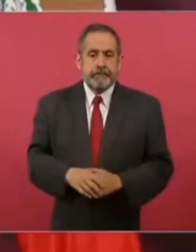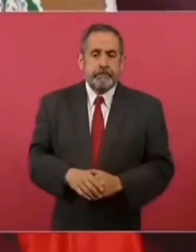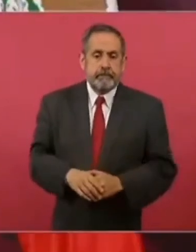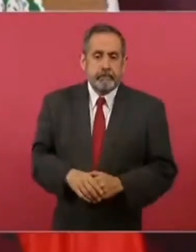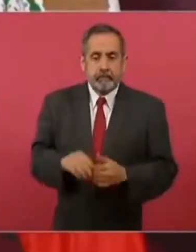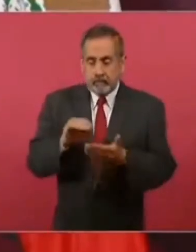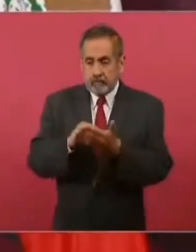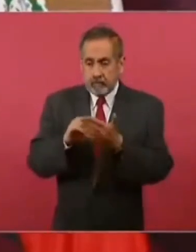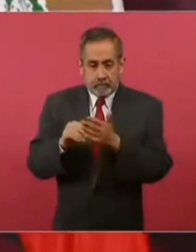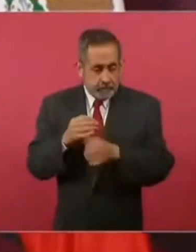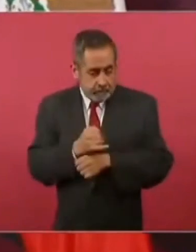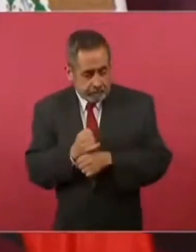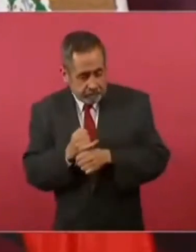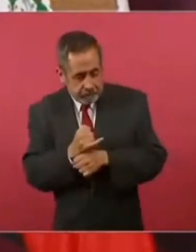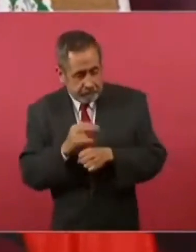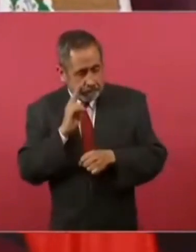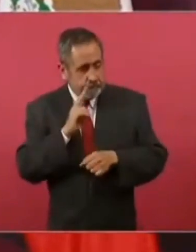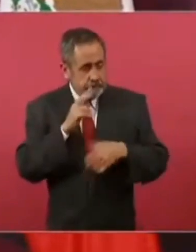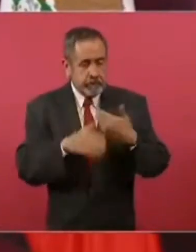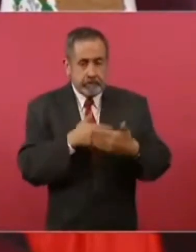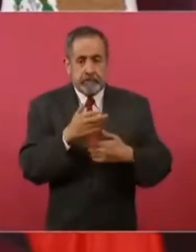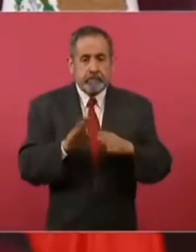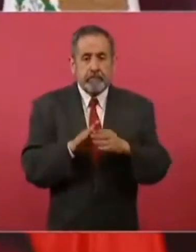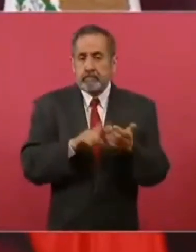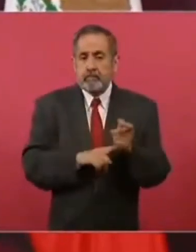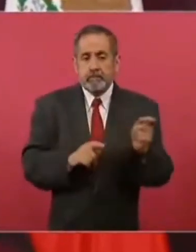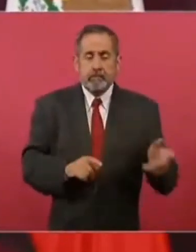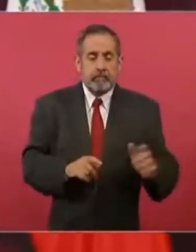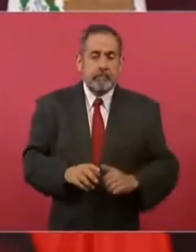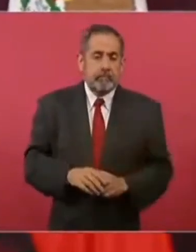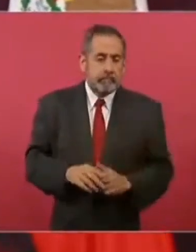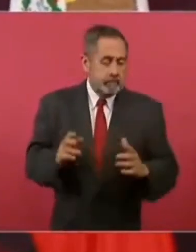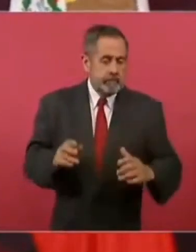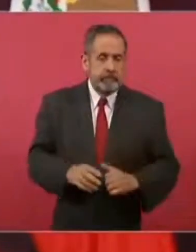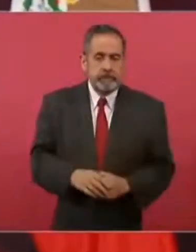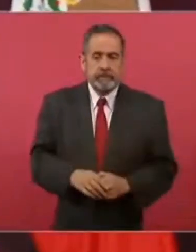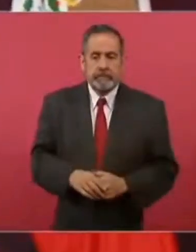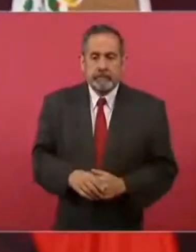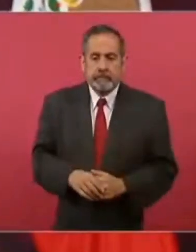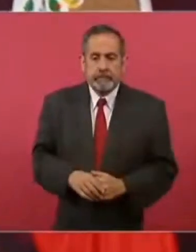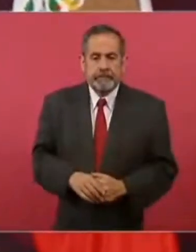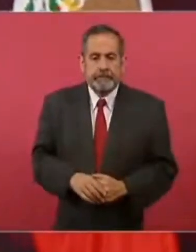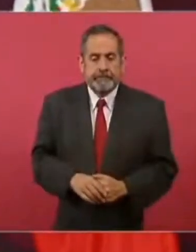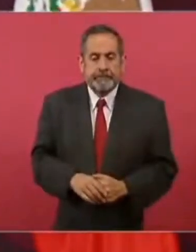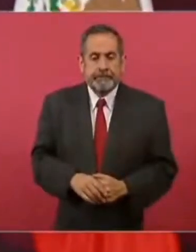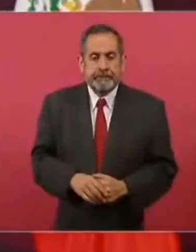están abiertos procesos sobre eso. Entonces,